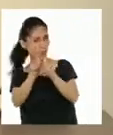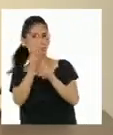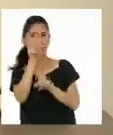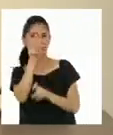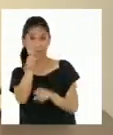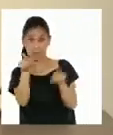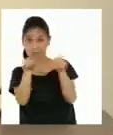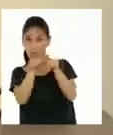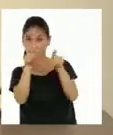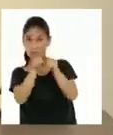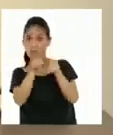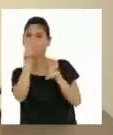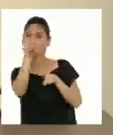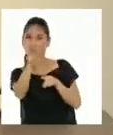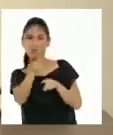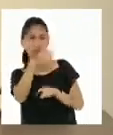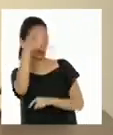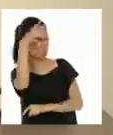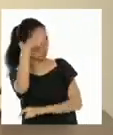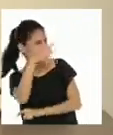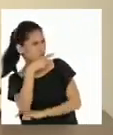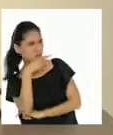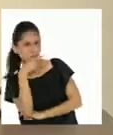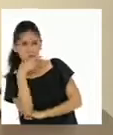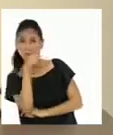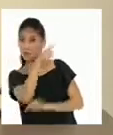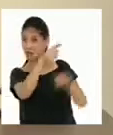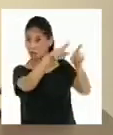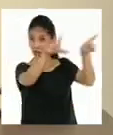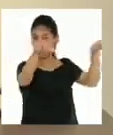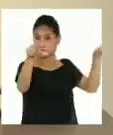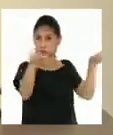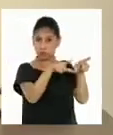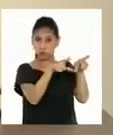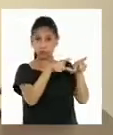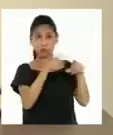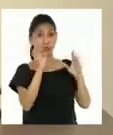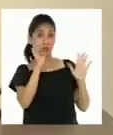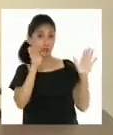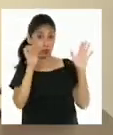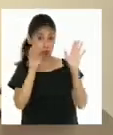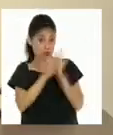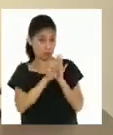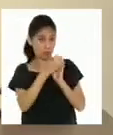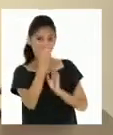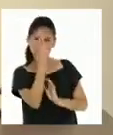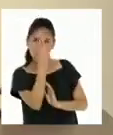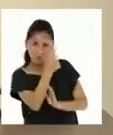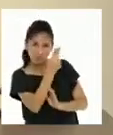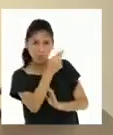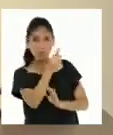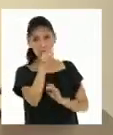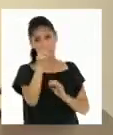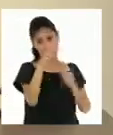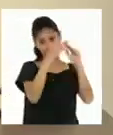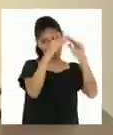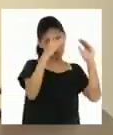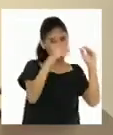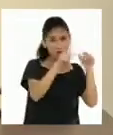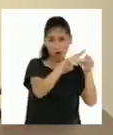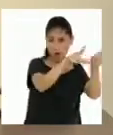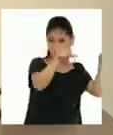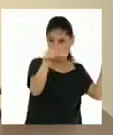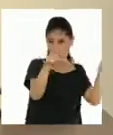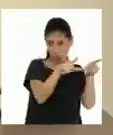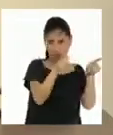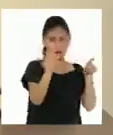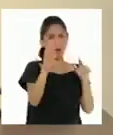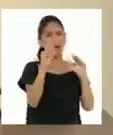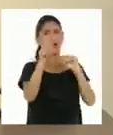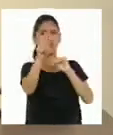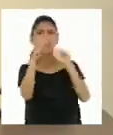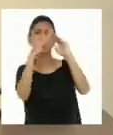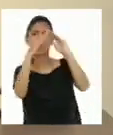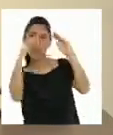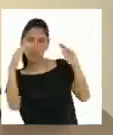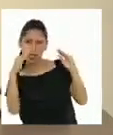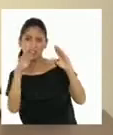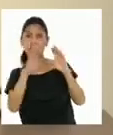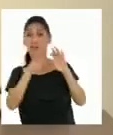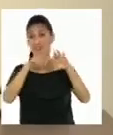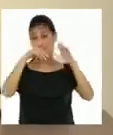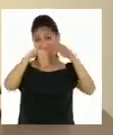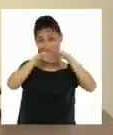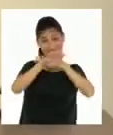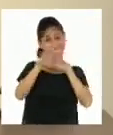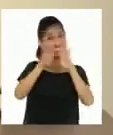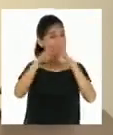estudio. Como hemos mencionado, si la población es una cantidad reducida, como los miembros de mi hogar, de mi familia o de